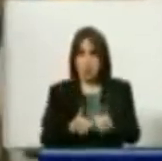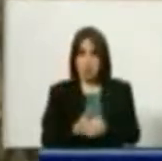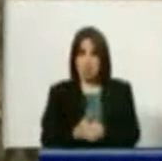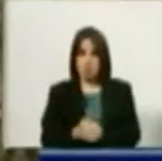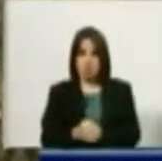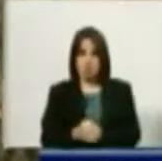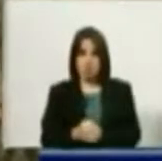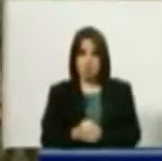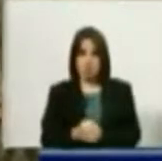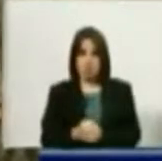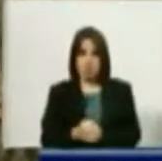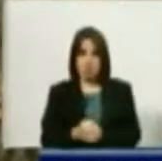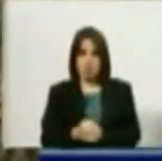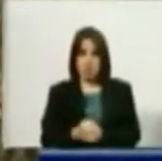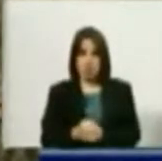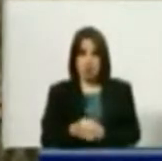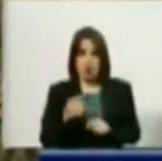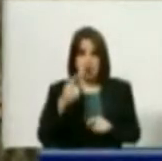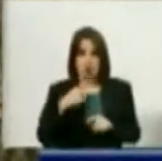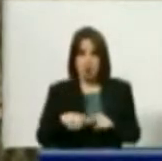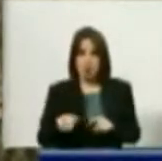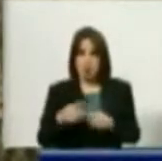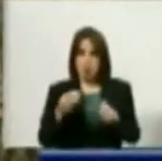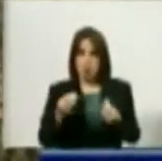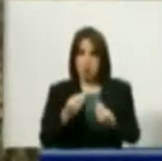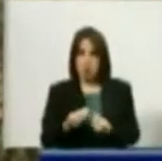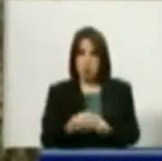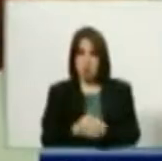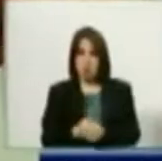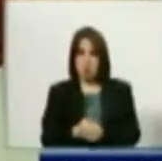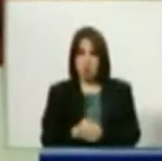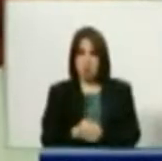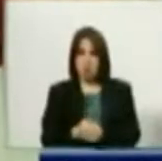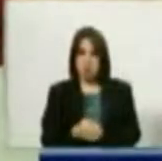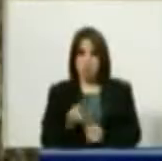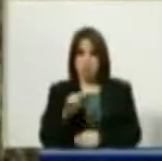Ana Alvarado presidenta de la Federación de estudiantes universitario